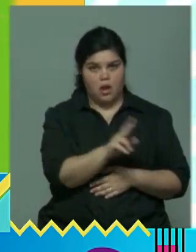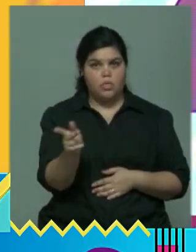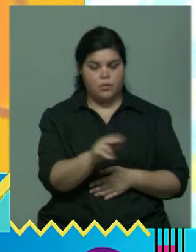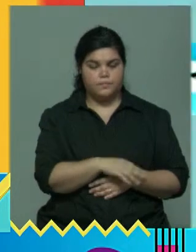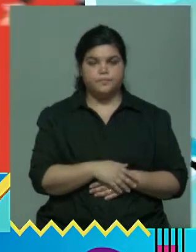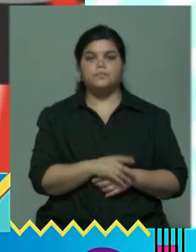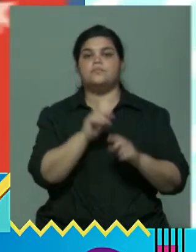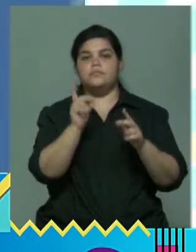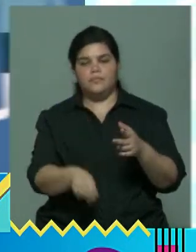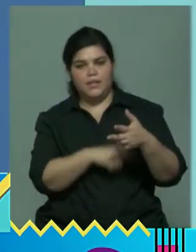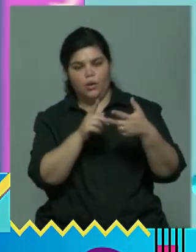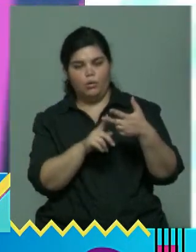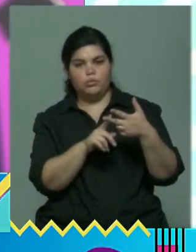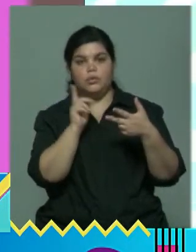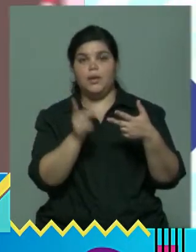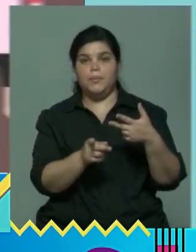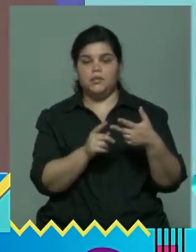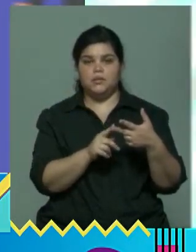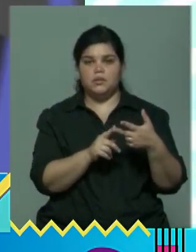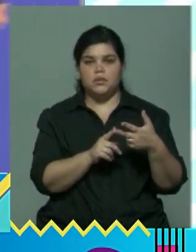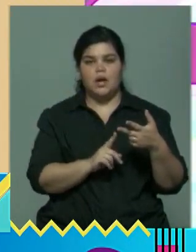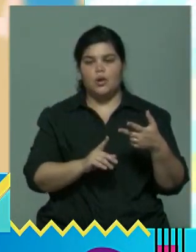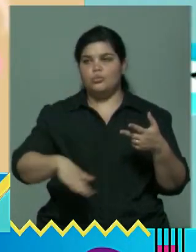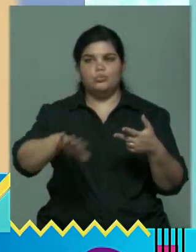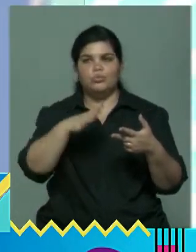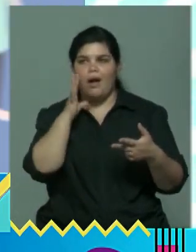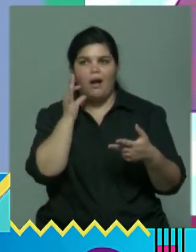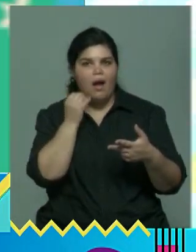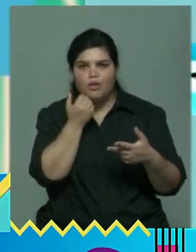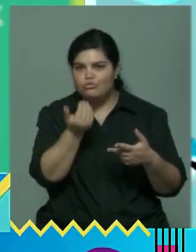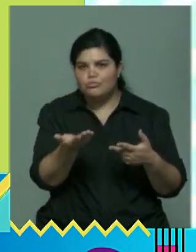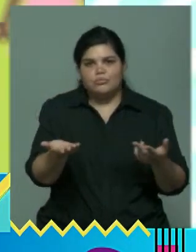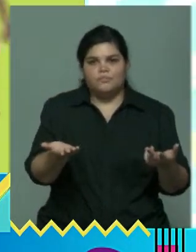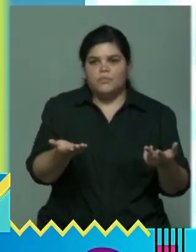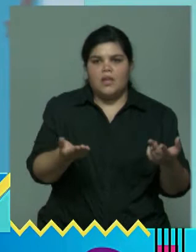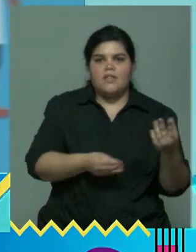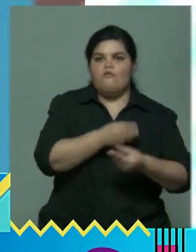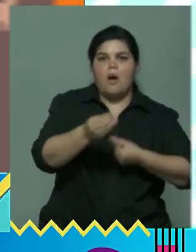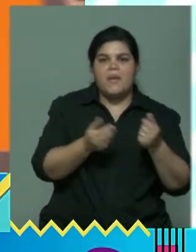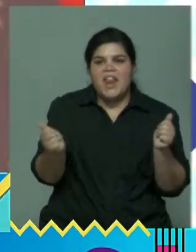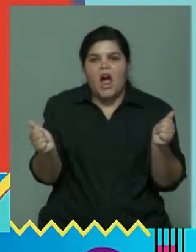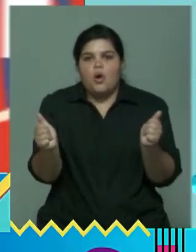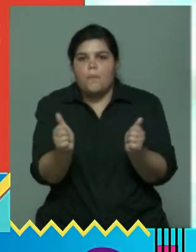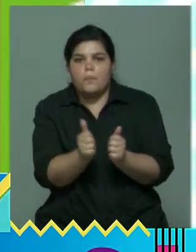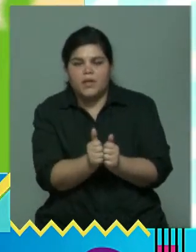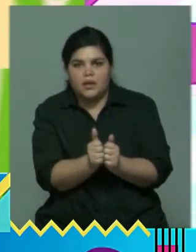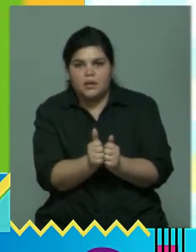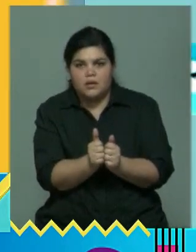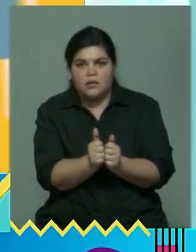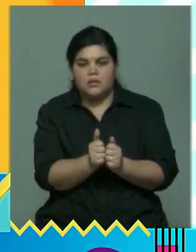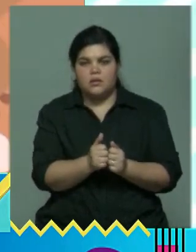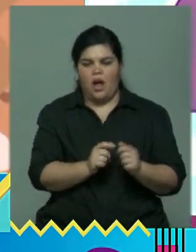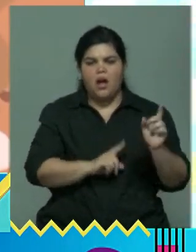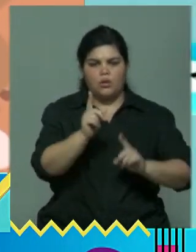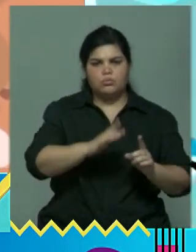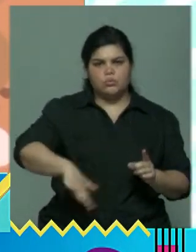yo creo que sí estaría bueno crear en algún ámbito esto de acompañamiento de las familias, que en algunos lugares hay, ¿no? Por